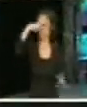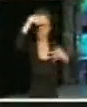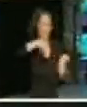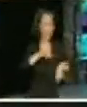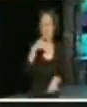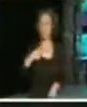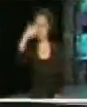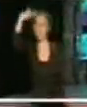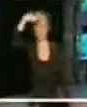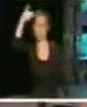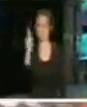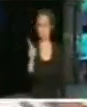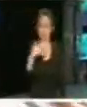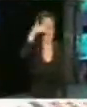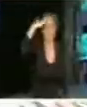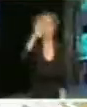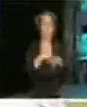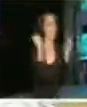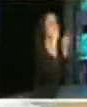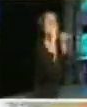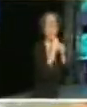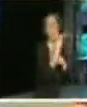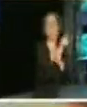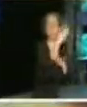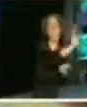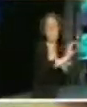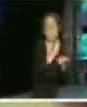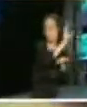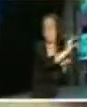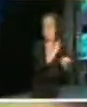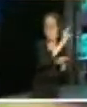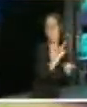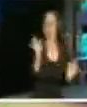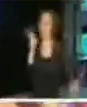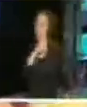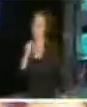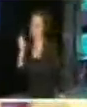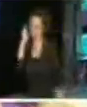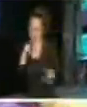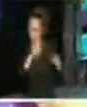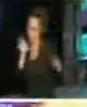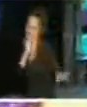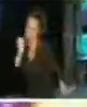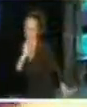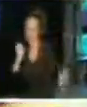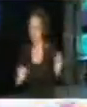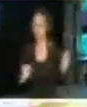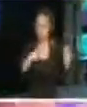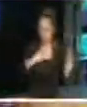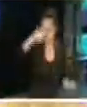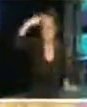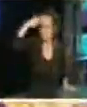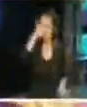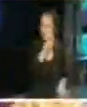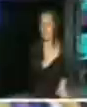una ilusión. Ilusión por un trabajo y ganar dinero. Y un primero interpretación, Bermúdez tiene ilusión. Hacer el baile